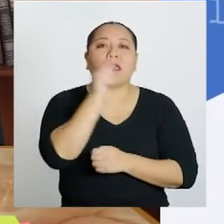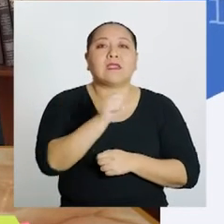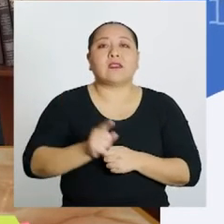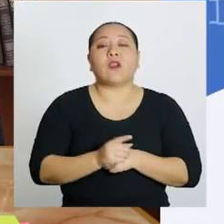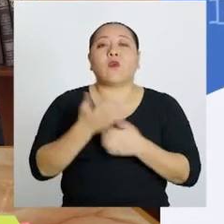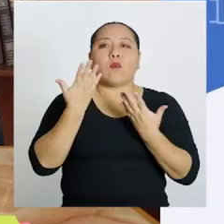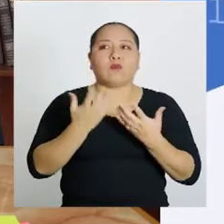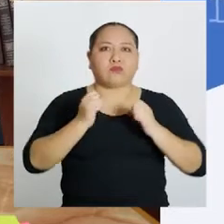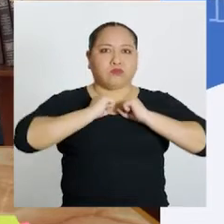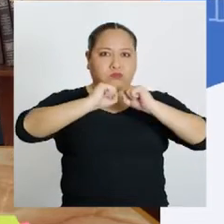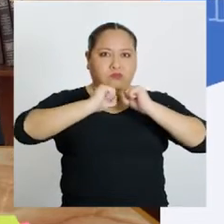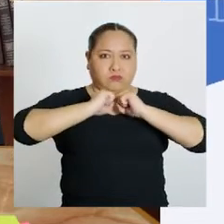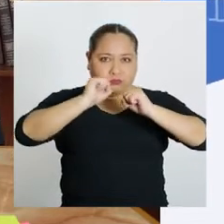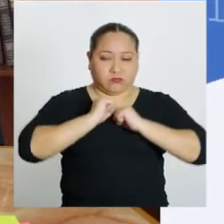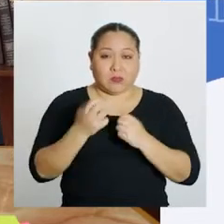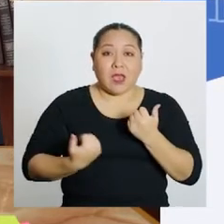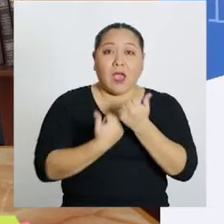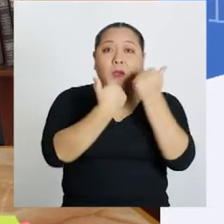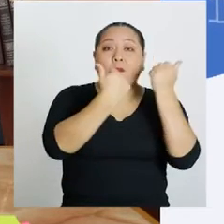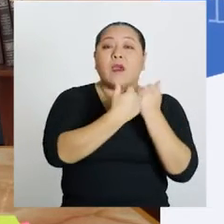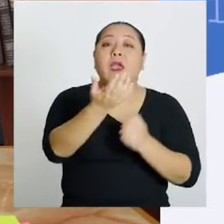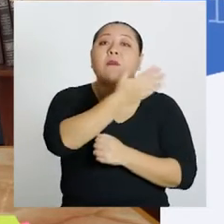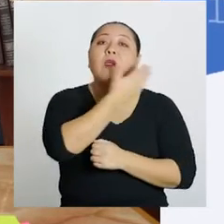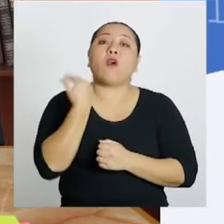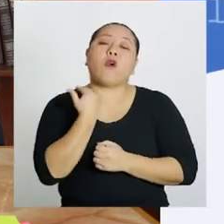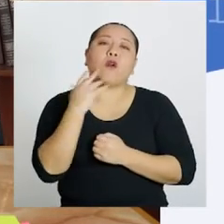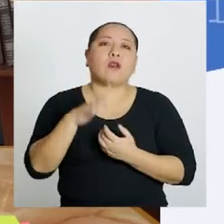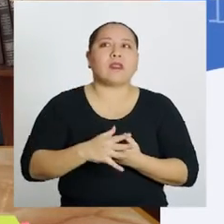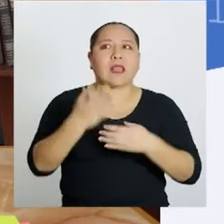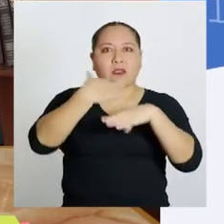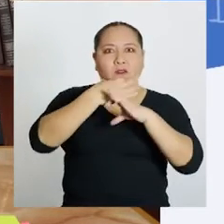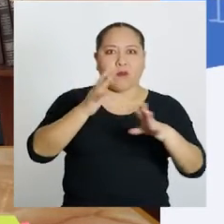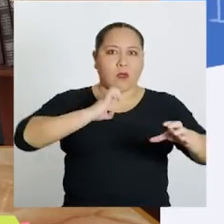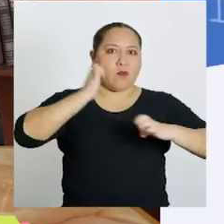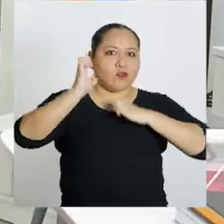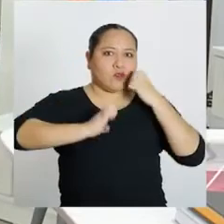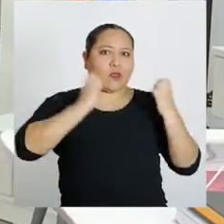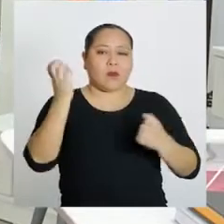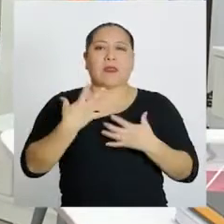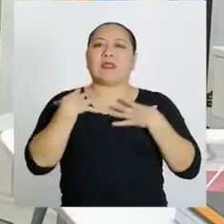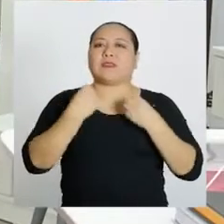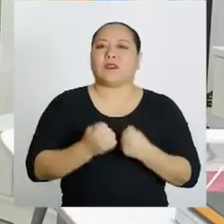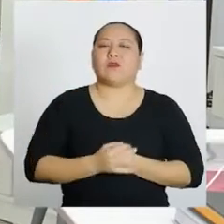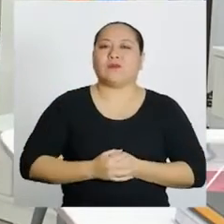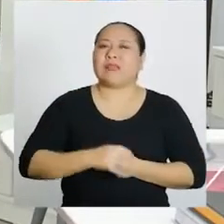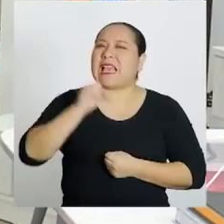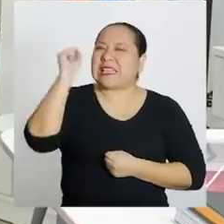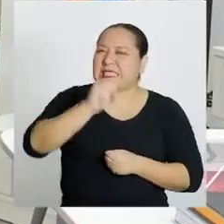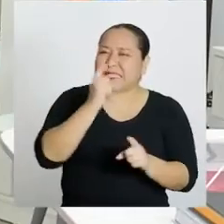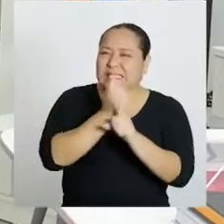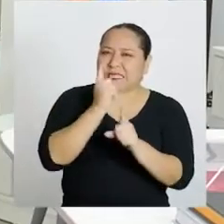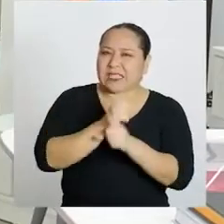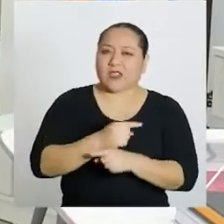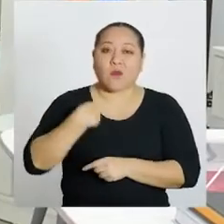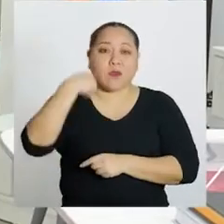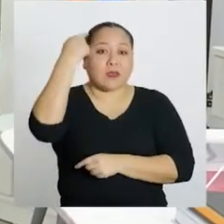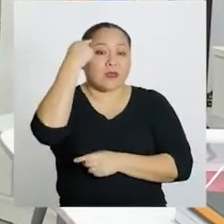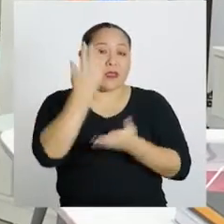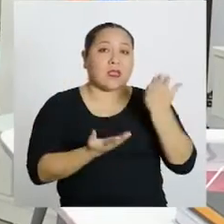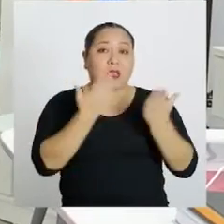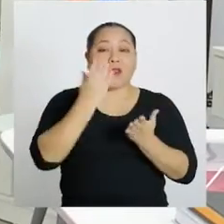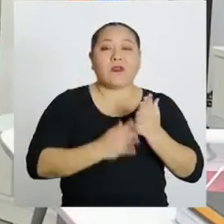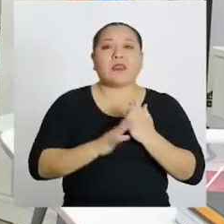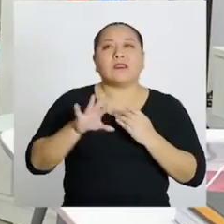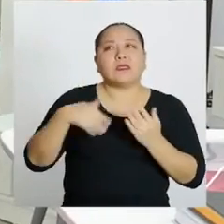actividad física que contribuye a la mejora del estado emocional para la salud. Sí, yo pensé que quizás solo era